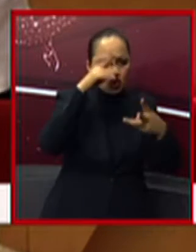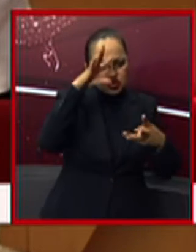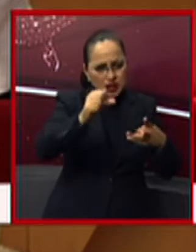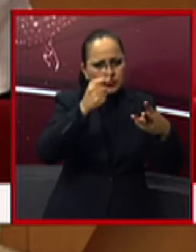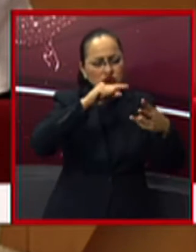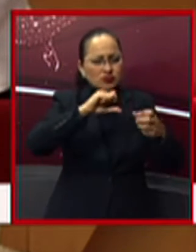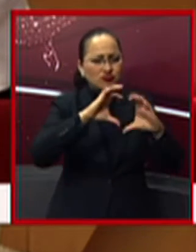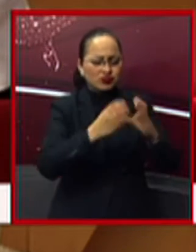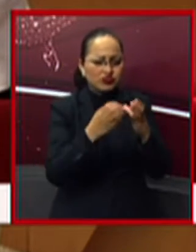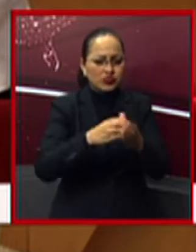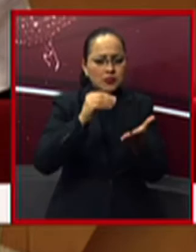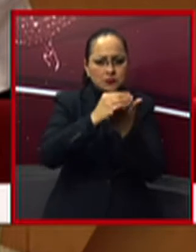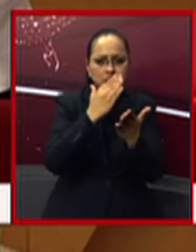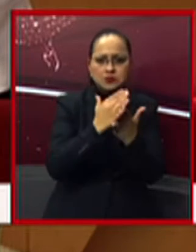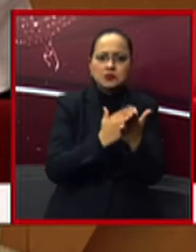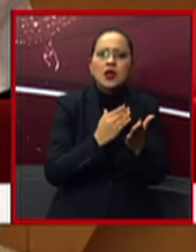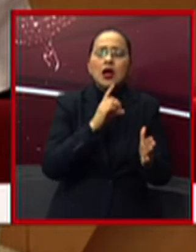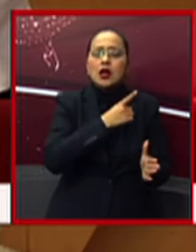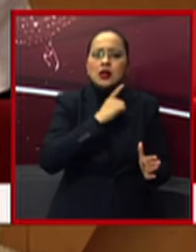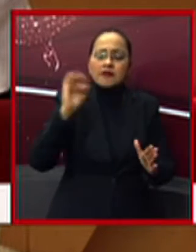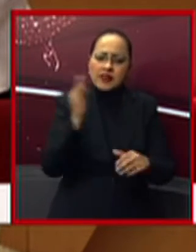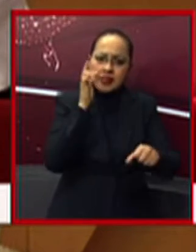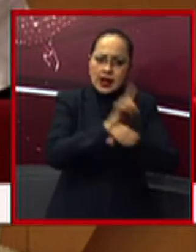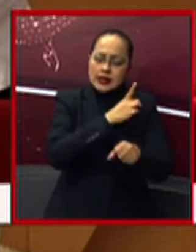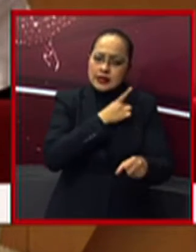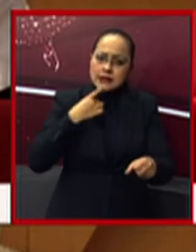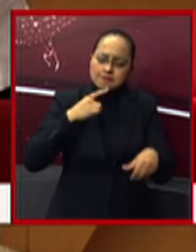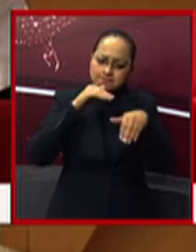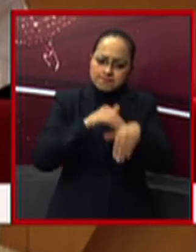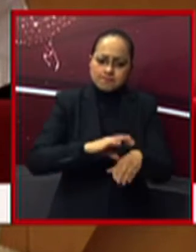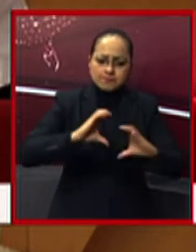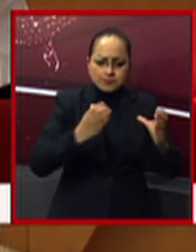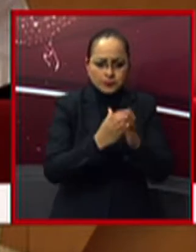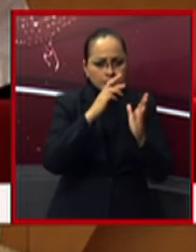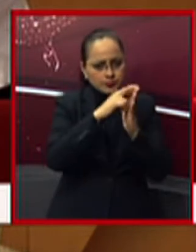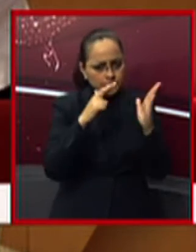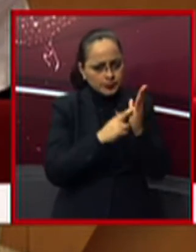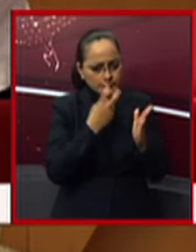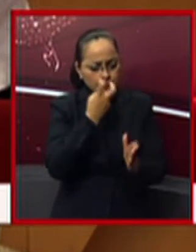sujetos obligados del ámbito federal deberán de cumplir